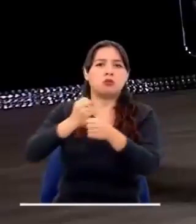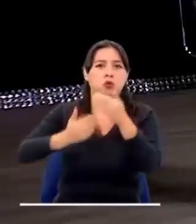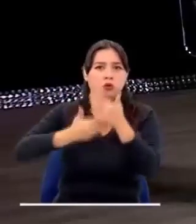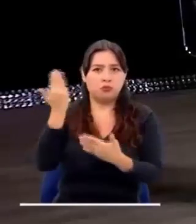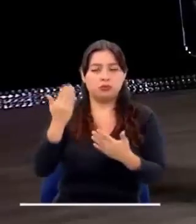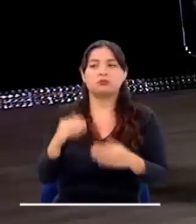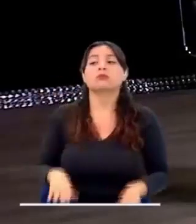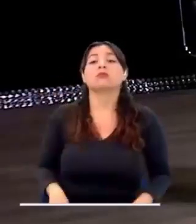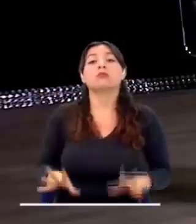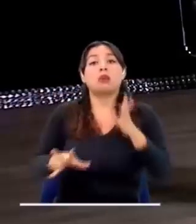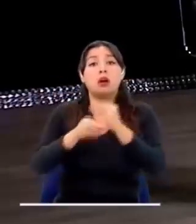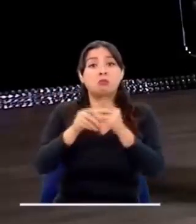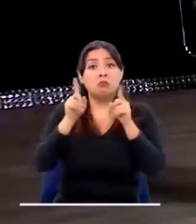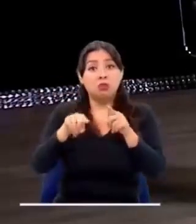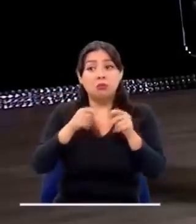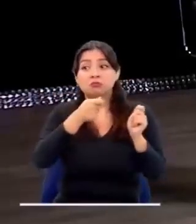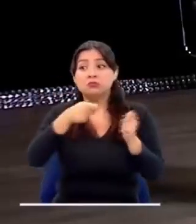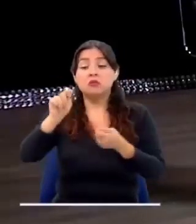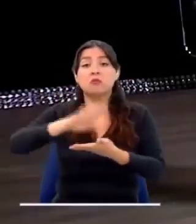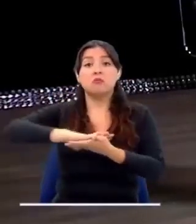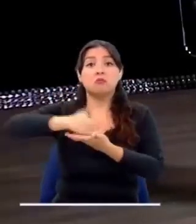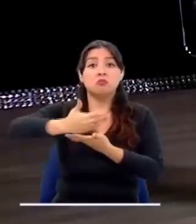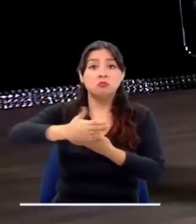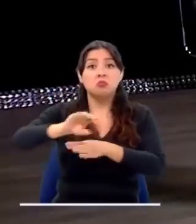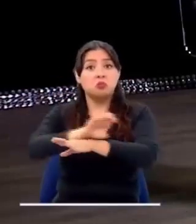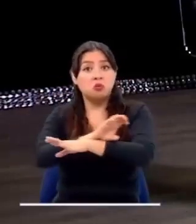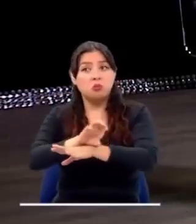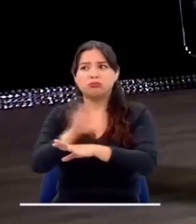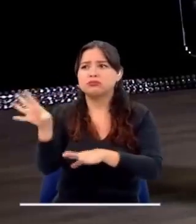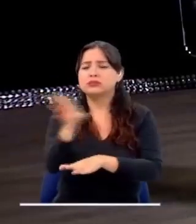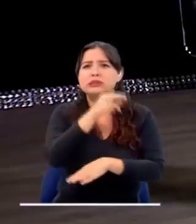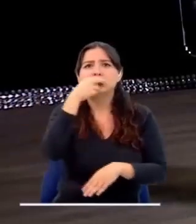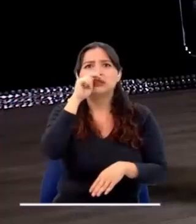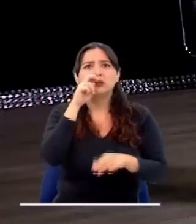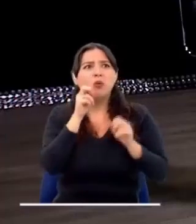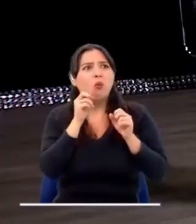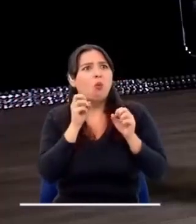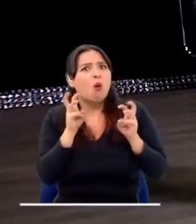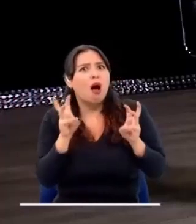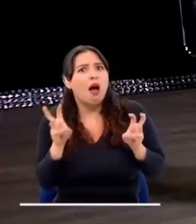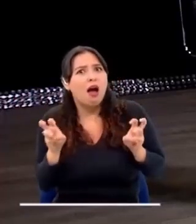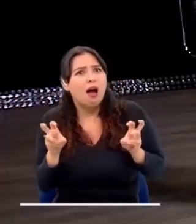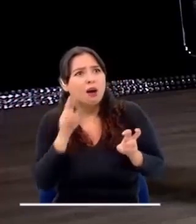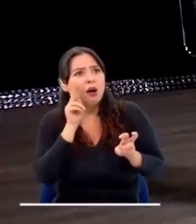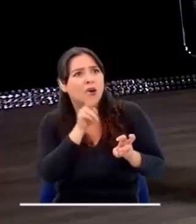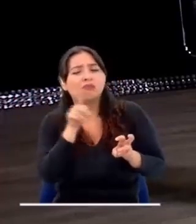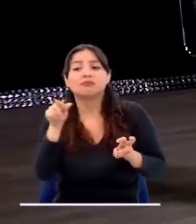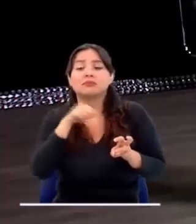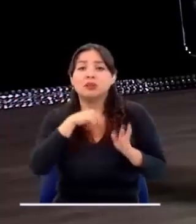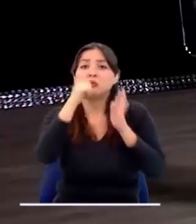ven computadores, tienen software de bilingüismo, tienen para jugar, tienen para estudiar música, tienen para poder empezar a